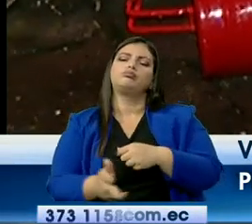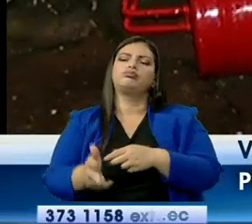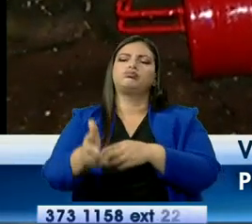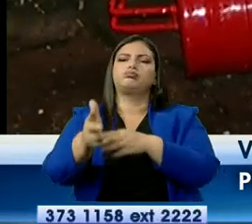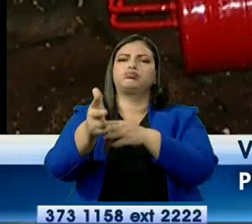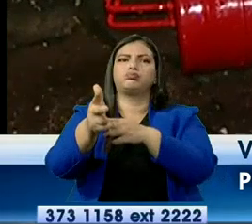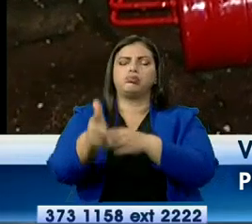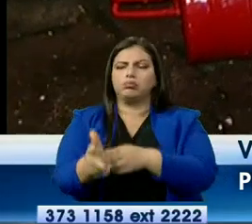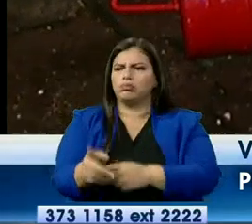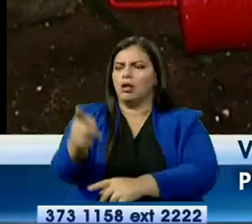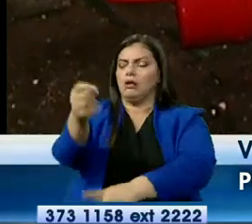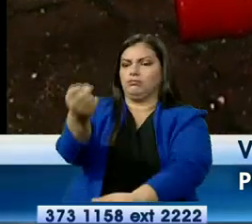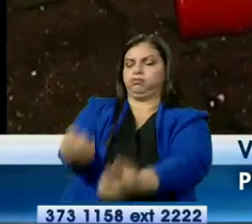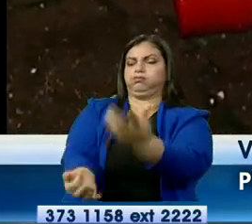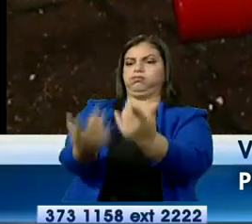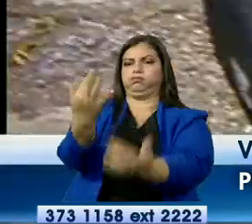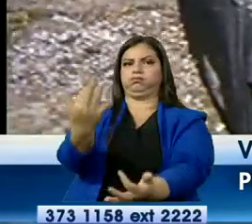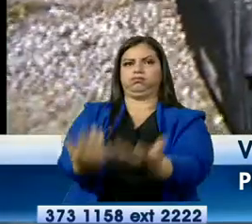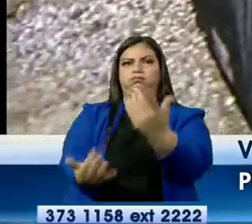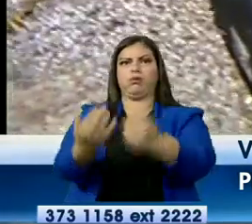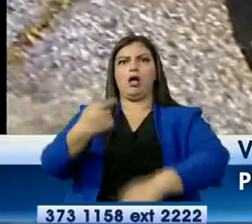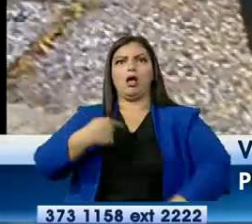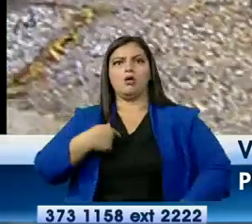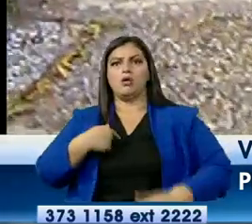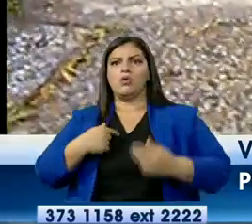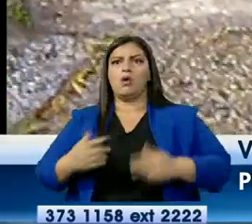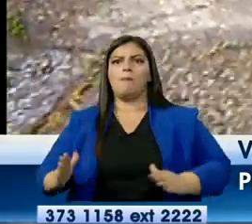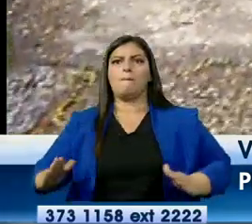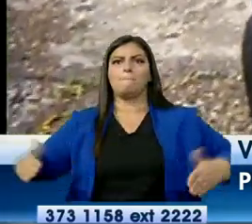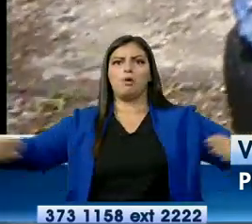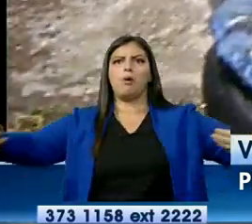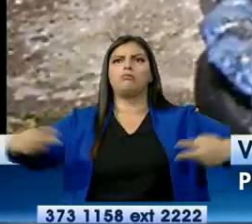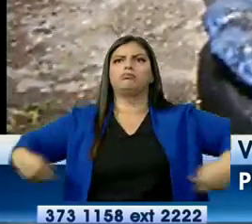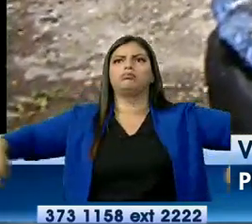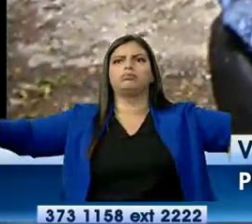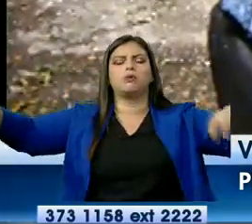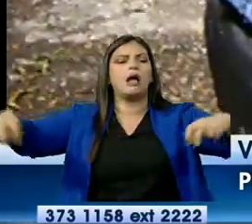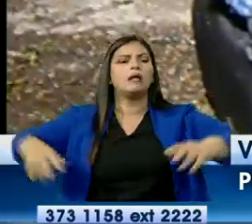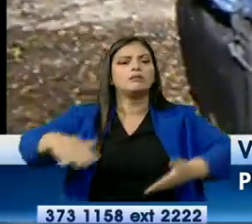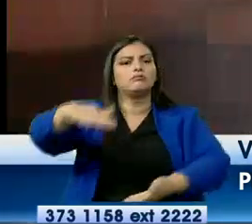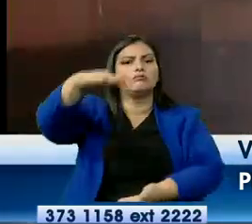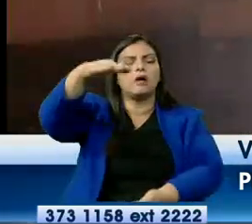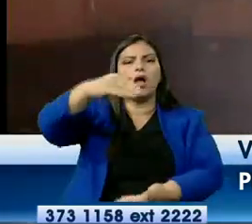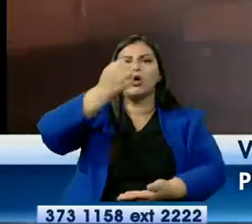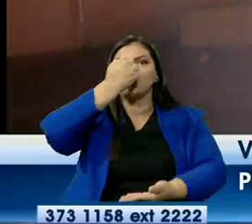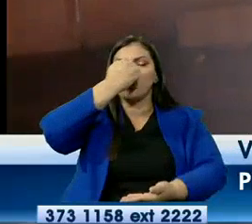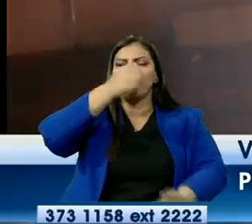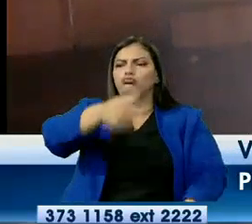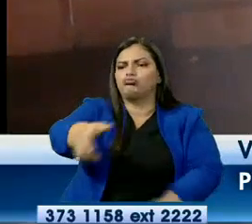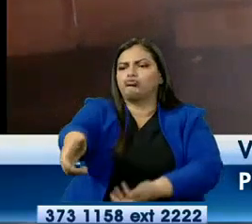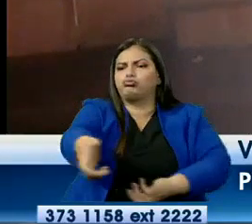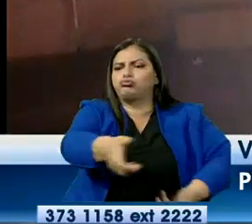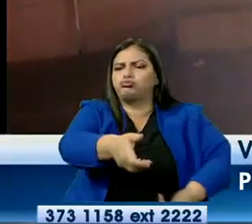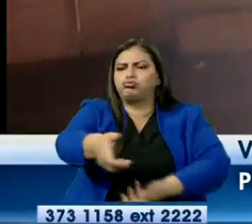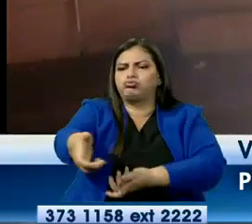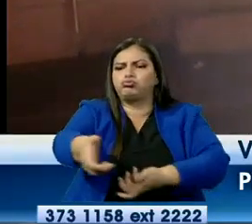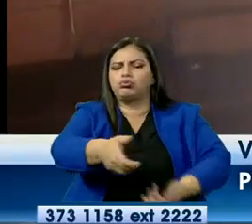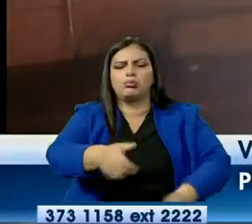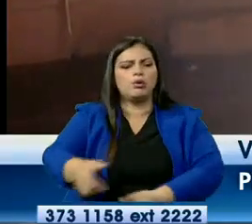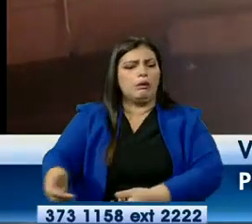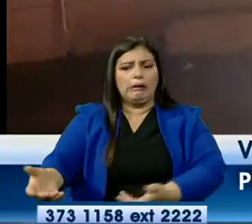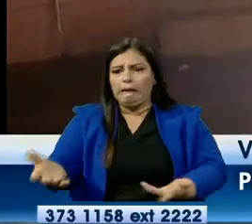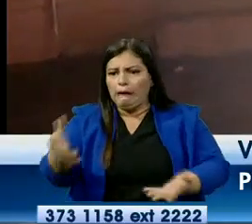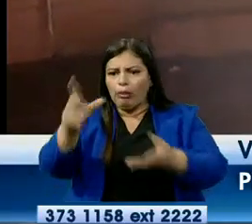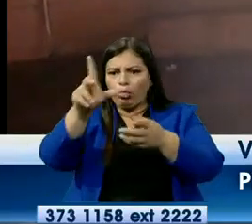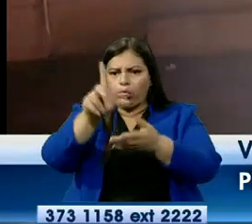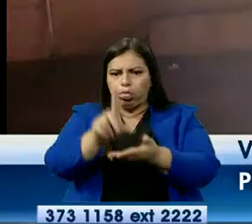extintores. No sirvió de nada, se atascó el capó. Fue una desgracia con suerte. Es una desgracia, todos